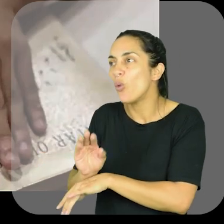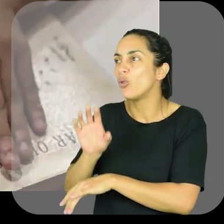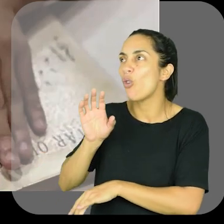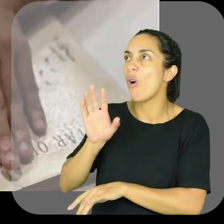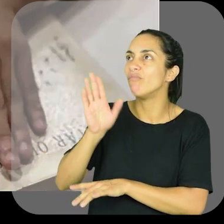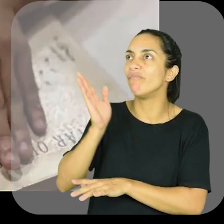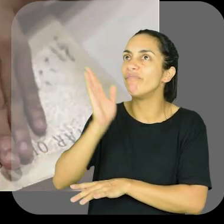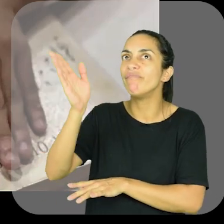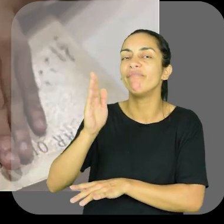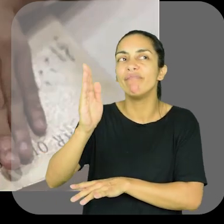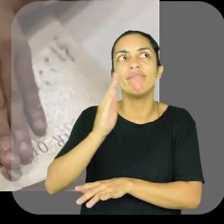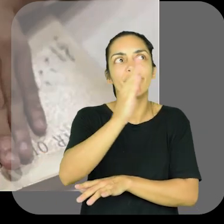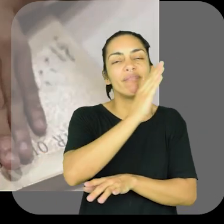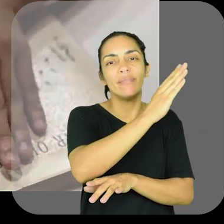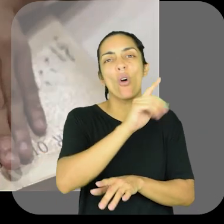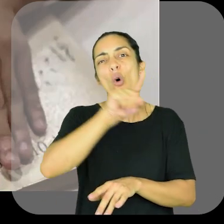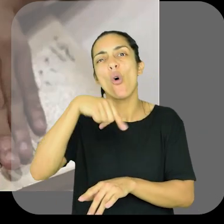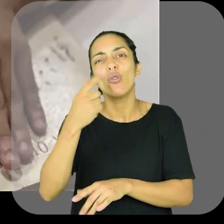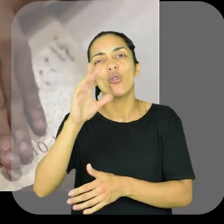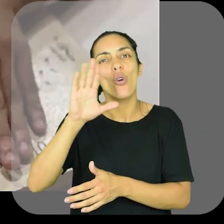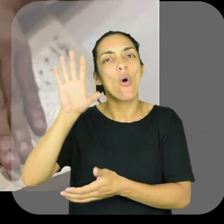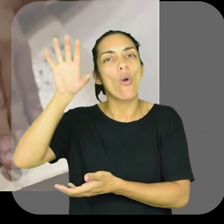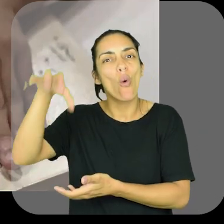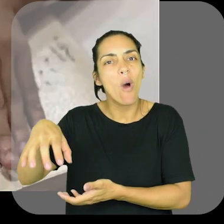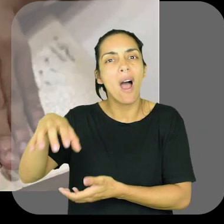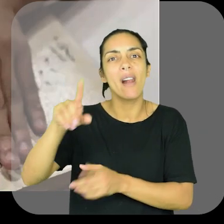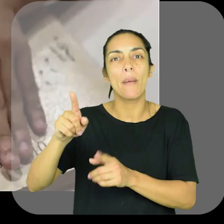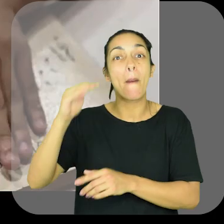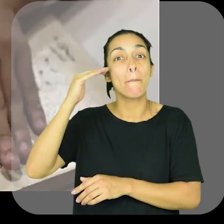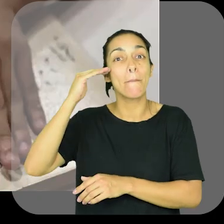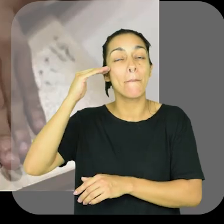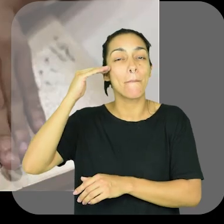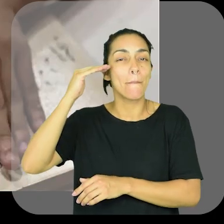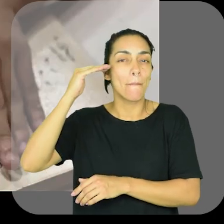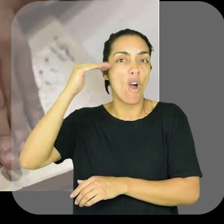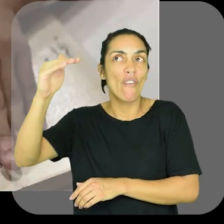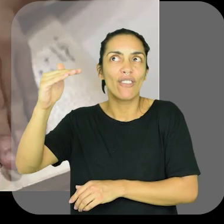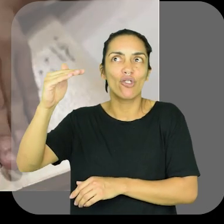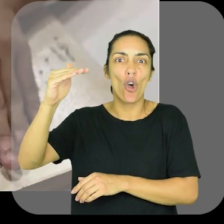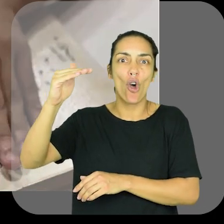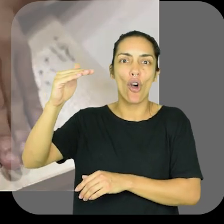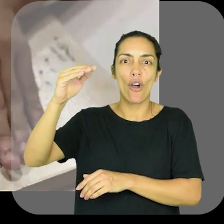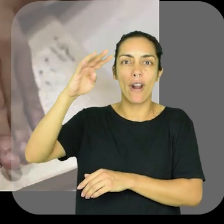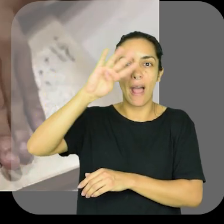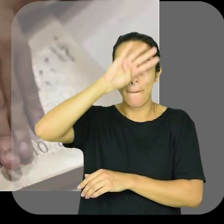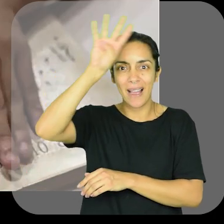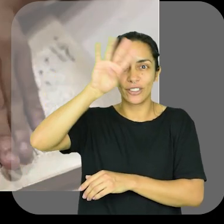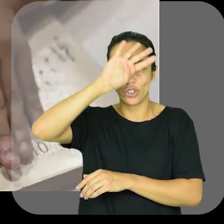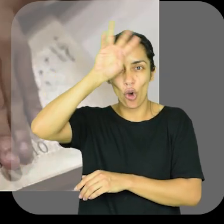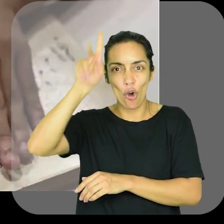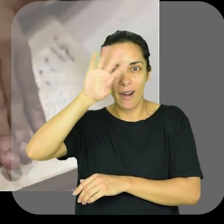Guajira, al Huila, incluso maestros del Amazonas y otros territorios, ha sido para mí